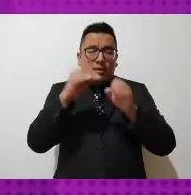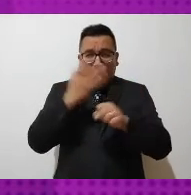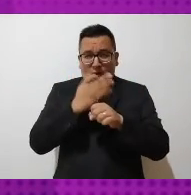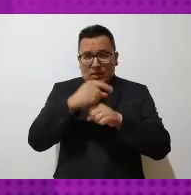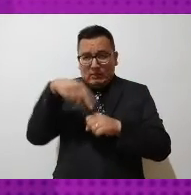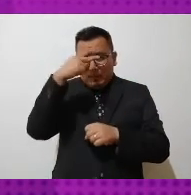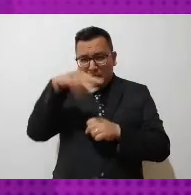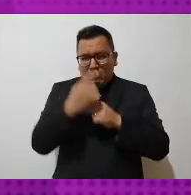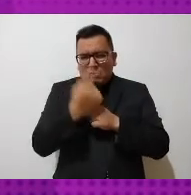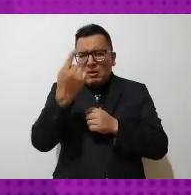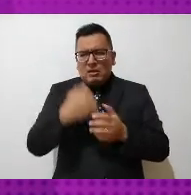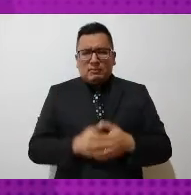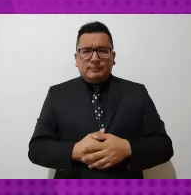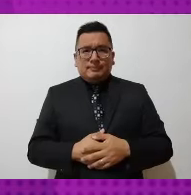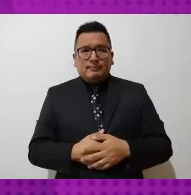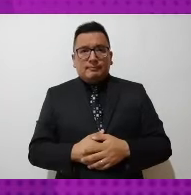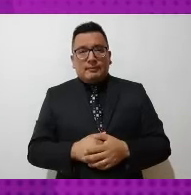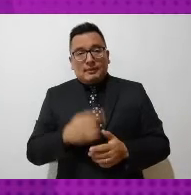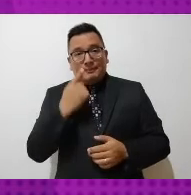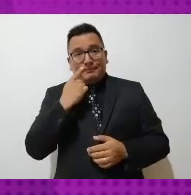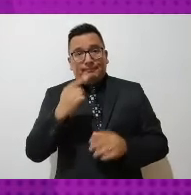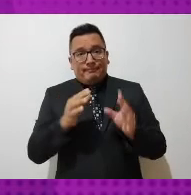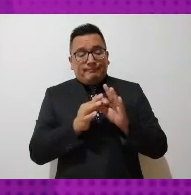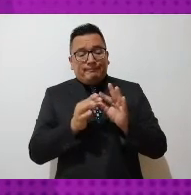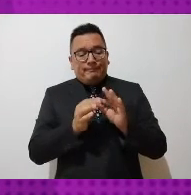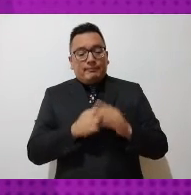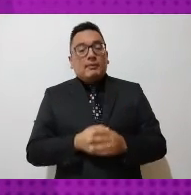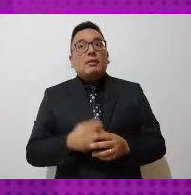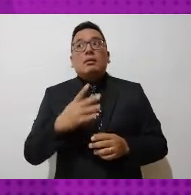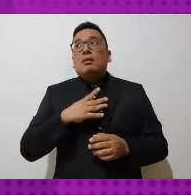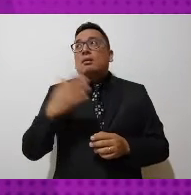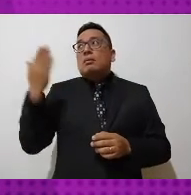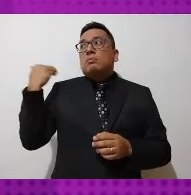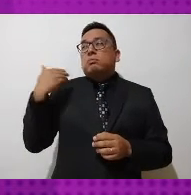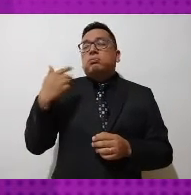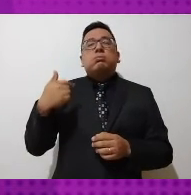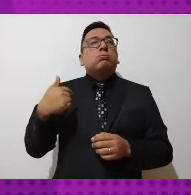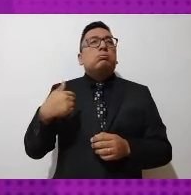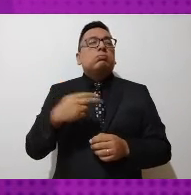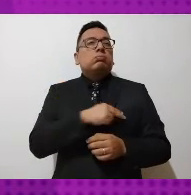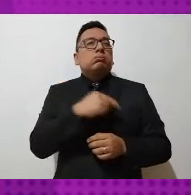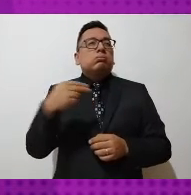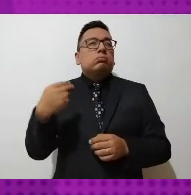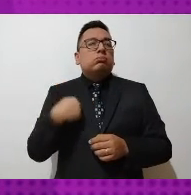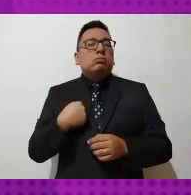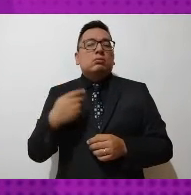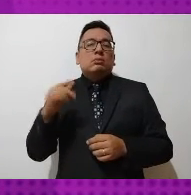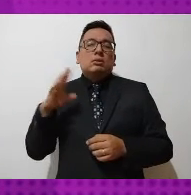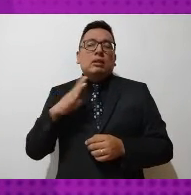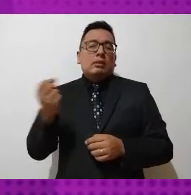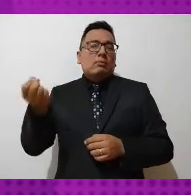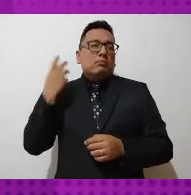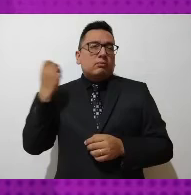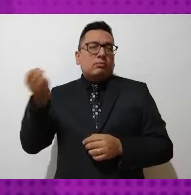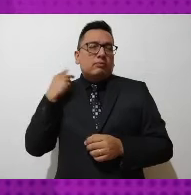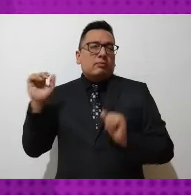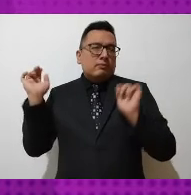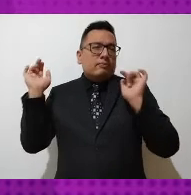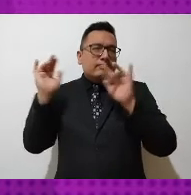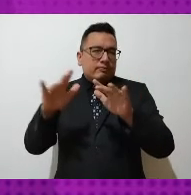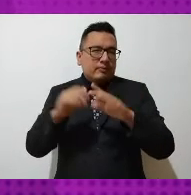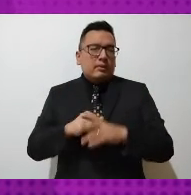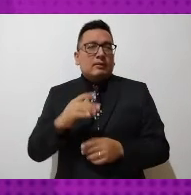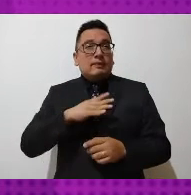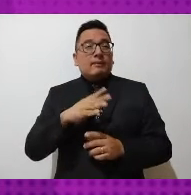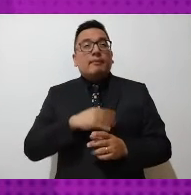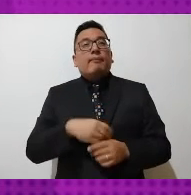México? Voy a contextualizar un poco. Hace poco fuimos al foro de la reforma, a los